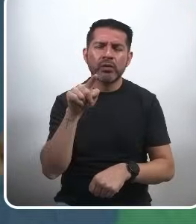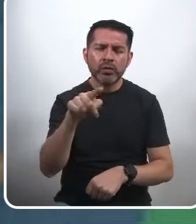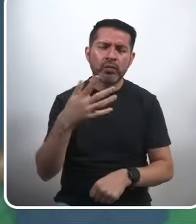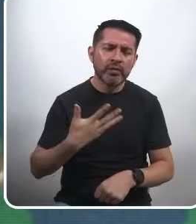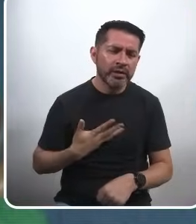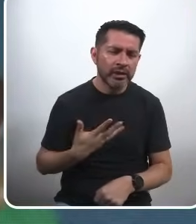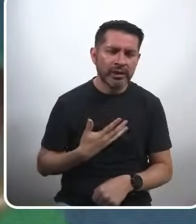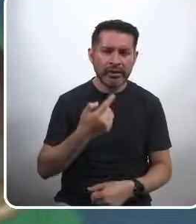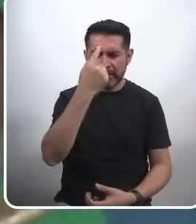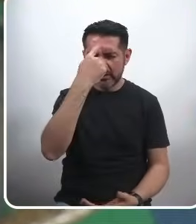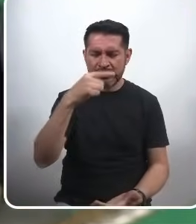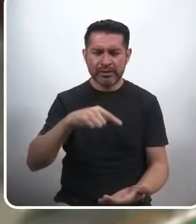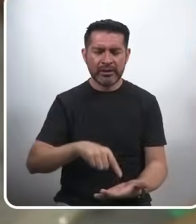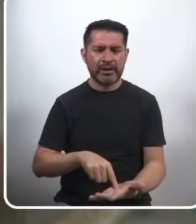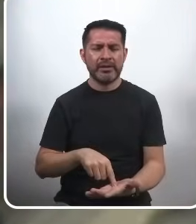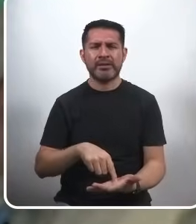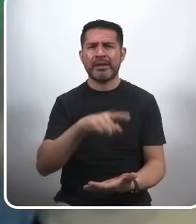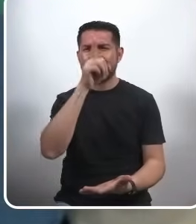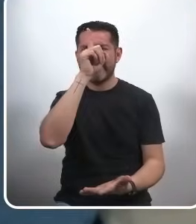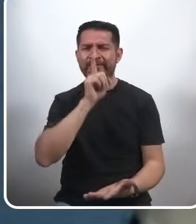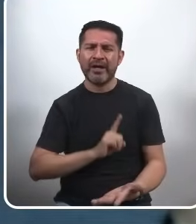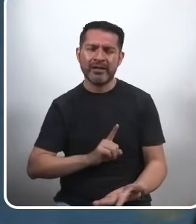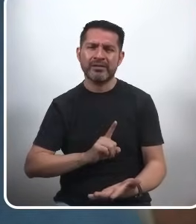Quizás has creído cosas falsas de ti mismo,